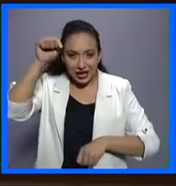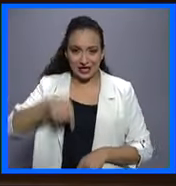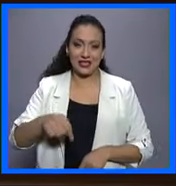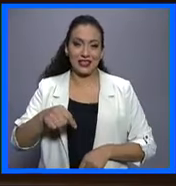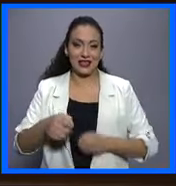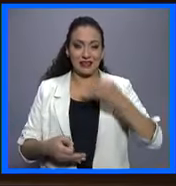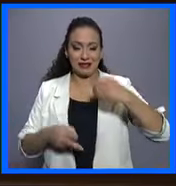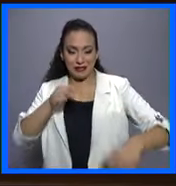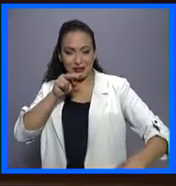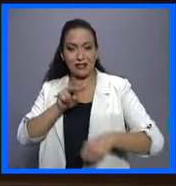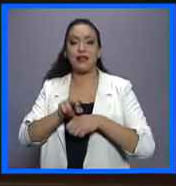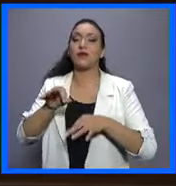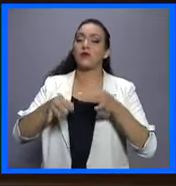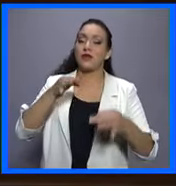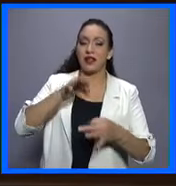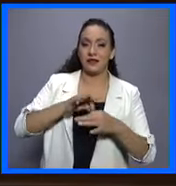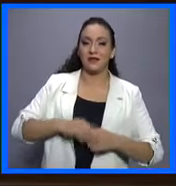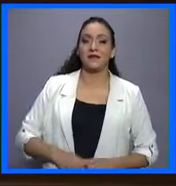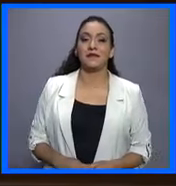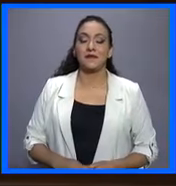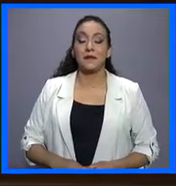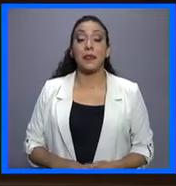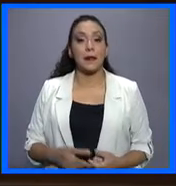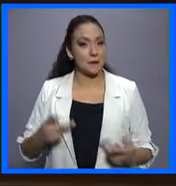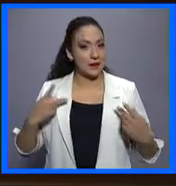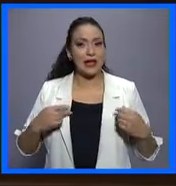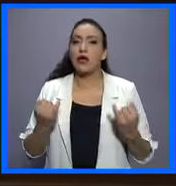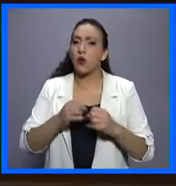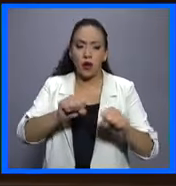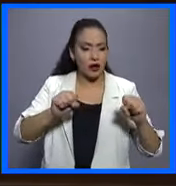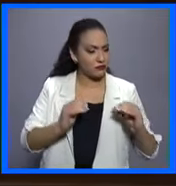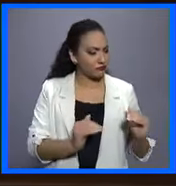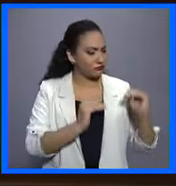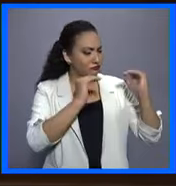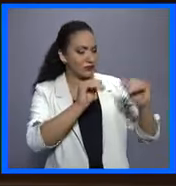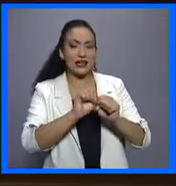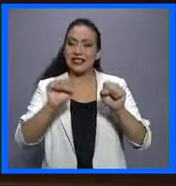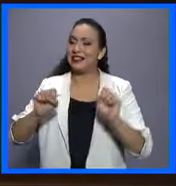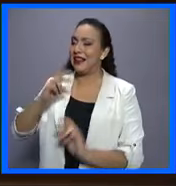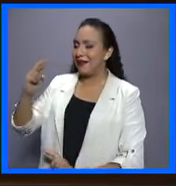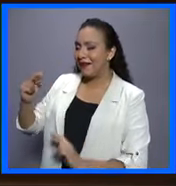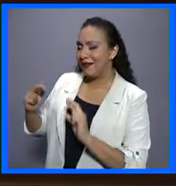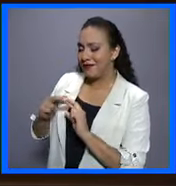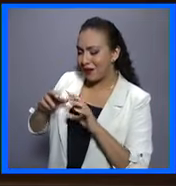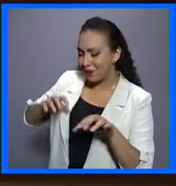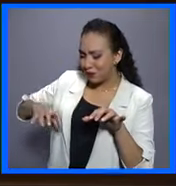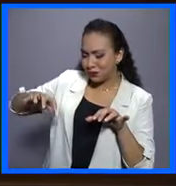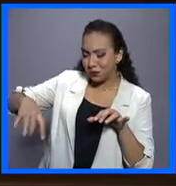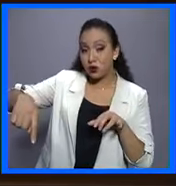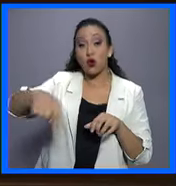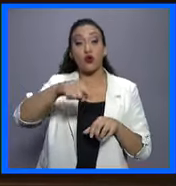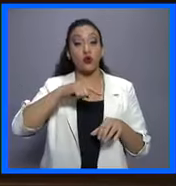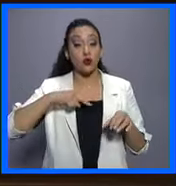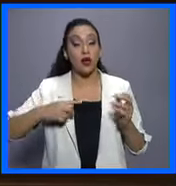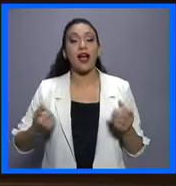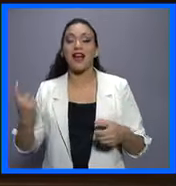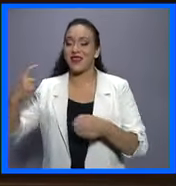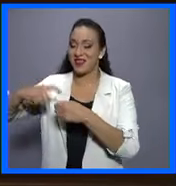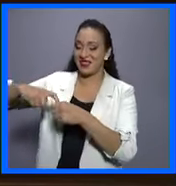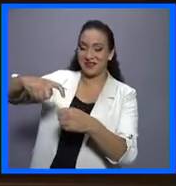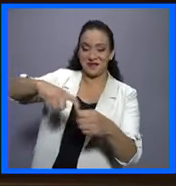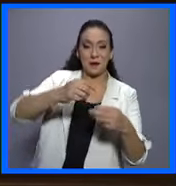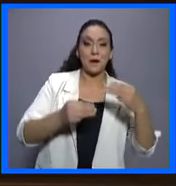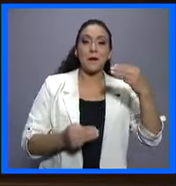vida democrática del país. Al igual que en la Sala Superior, las salas regionales se integran ahora por